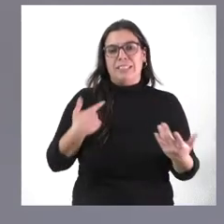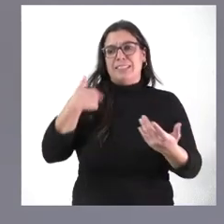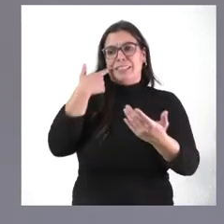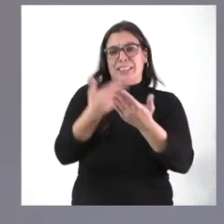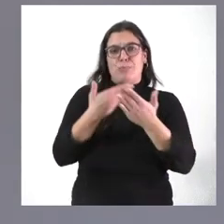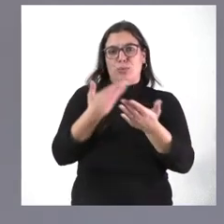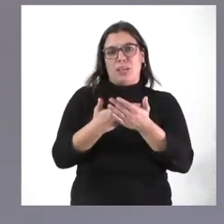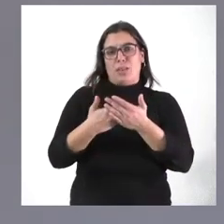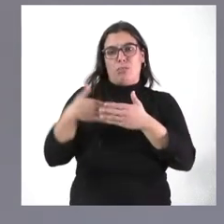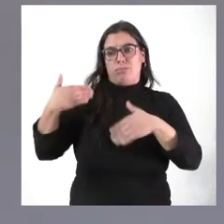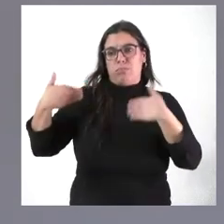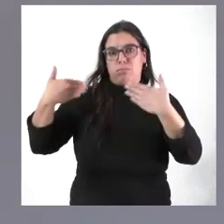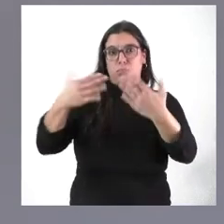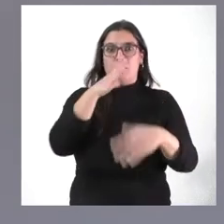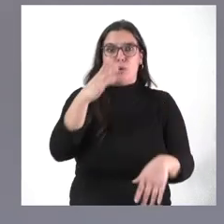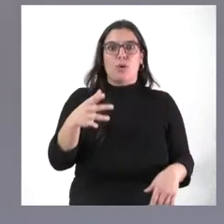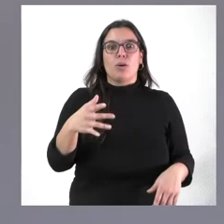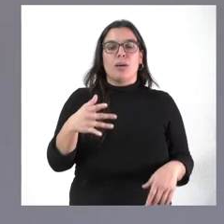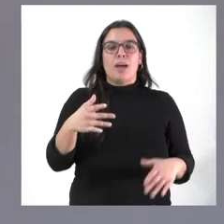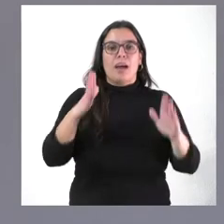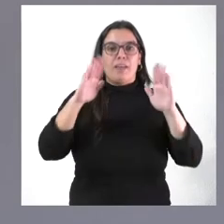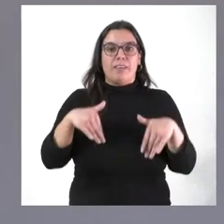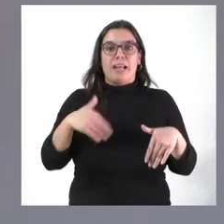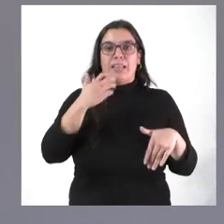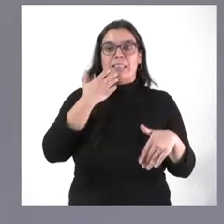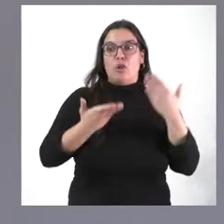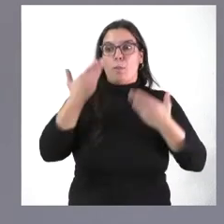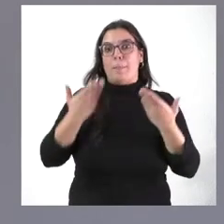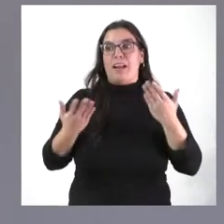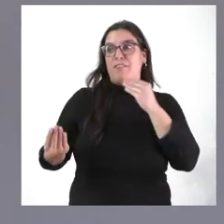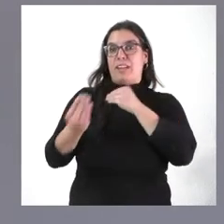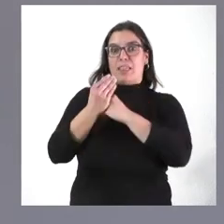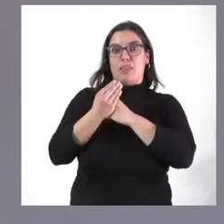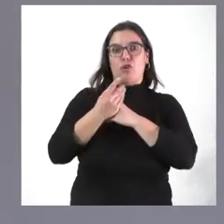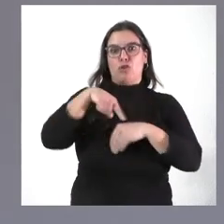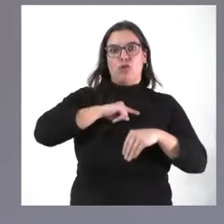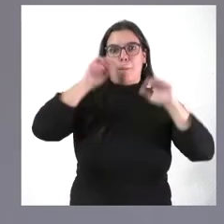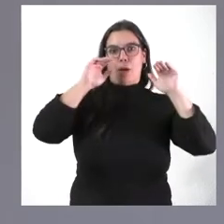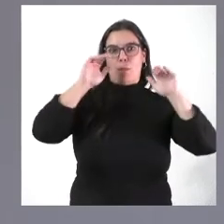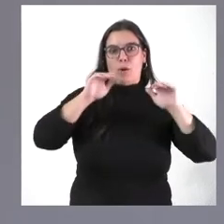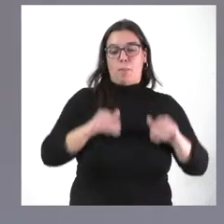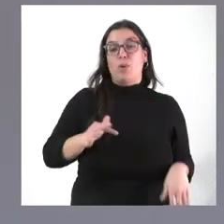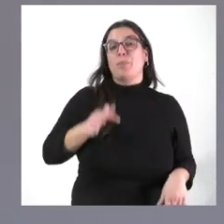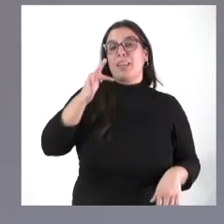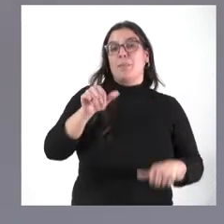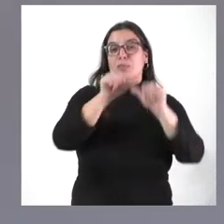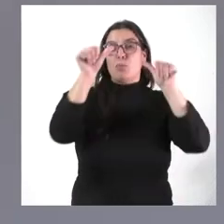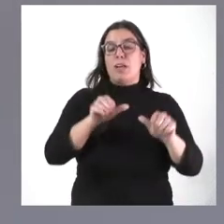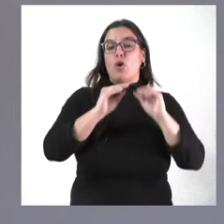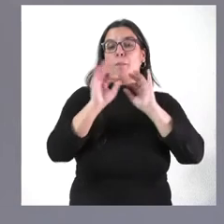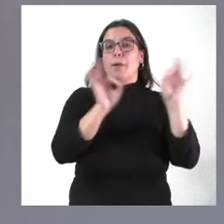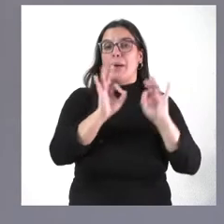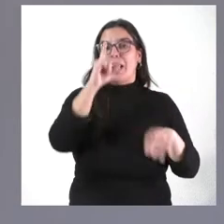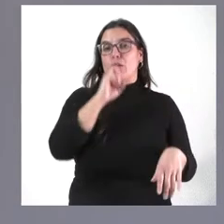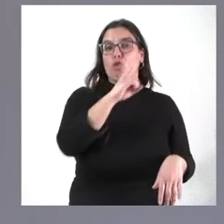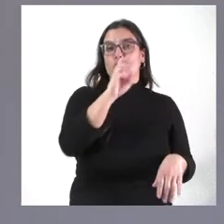tiempo que ha sido porque hemos ido perdiendo peso en el conjunto de la financiación autonómica como se anticipábamos fue un modelo además hecho en el año 2009 en